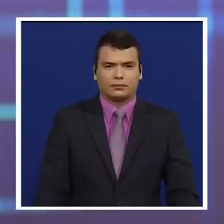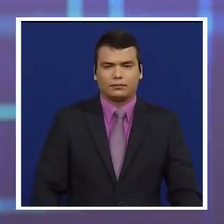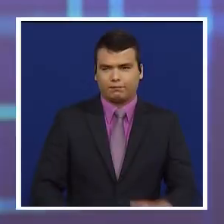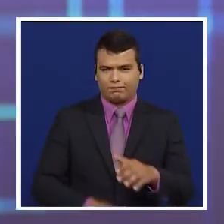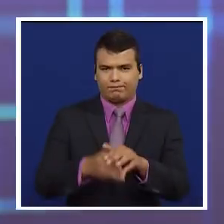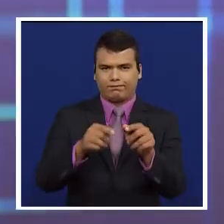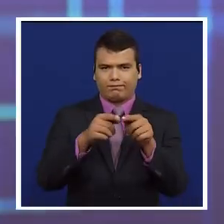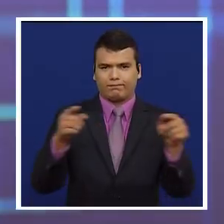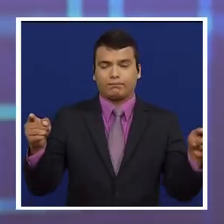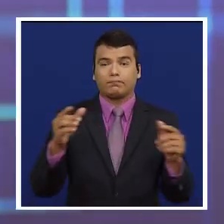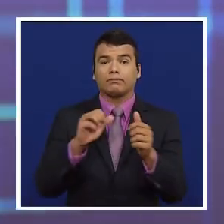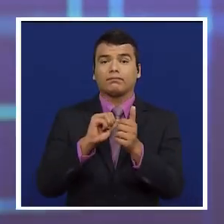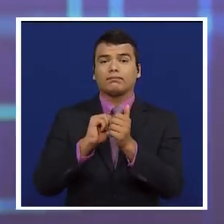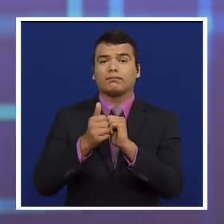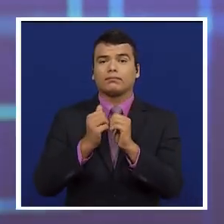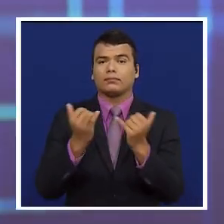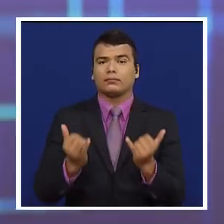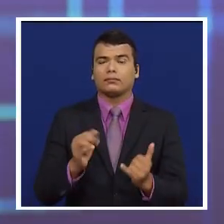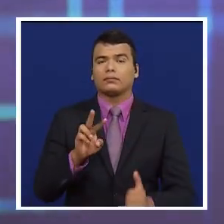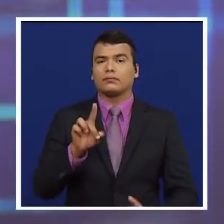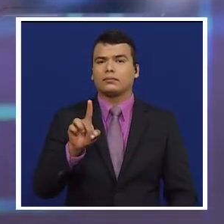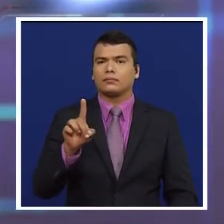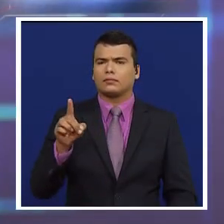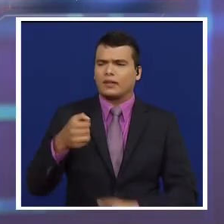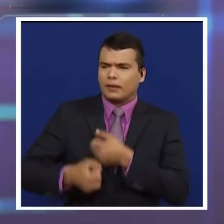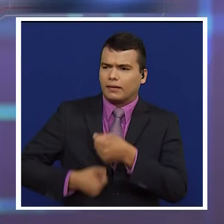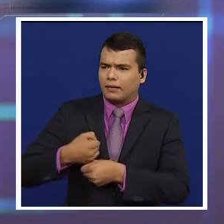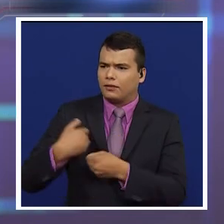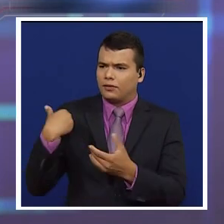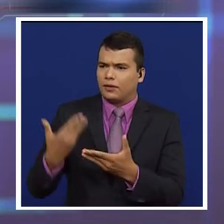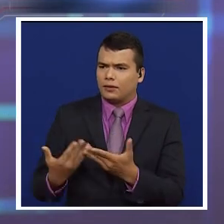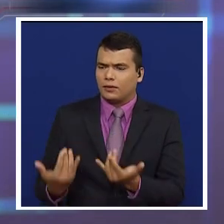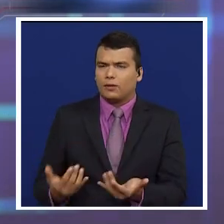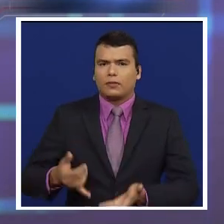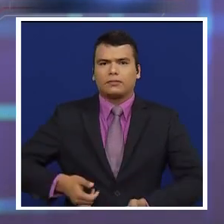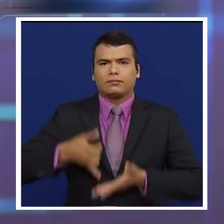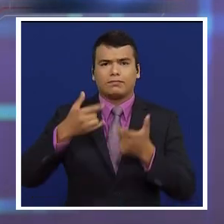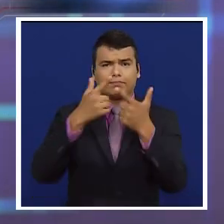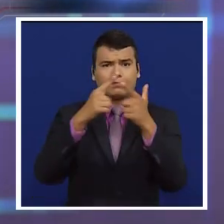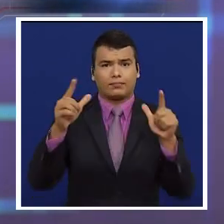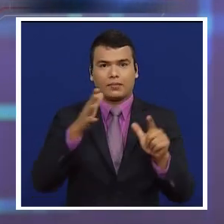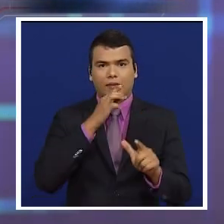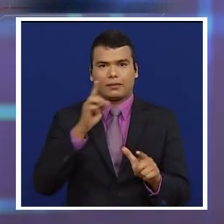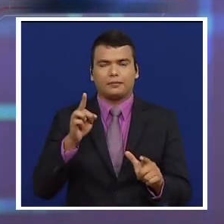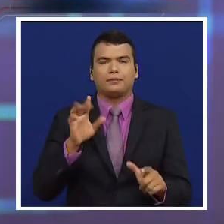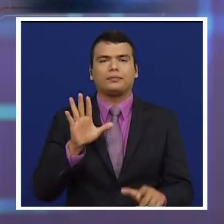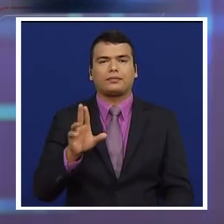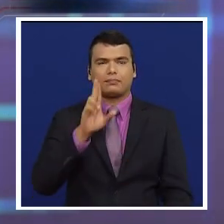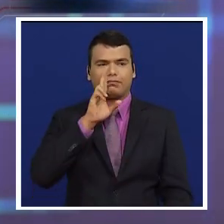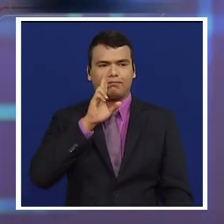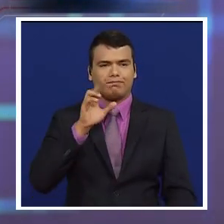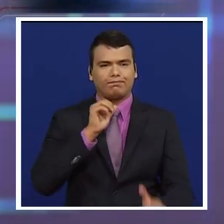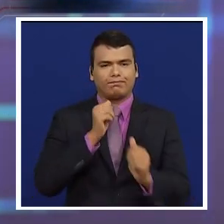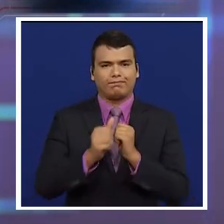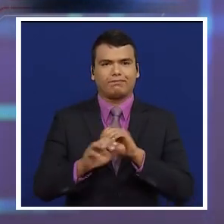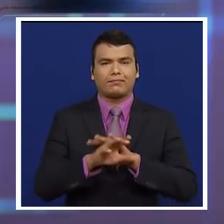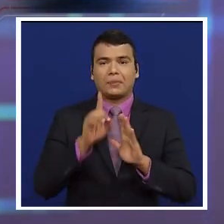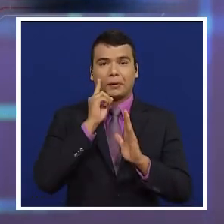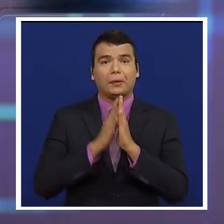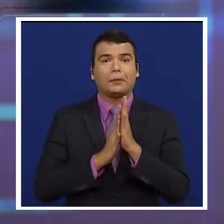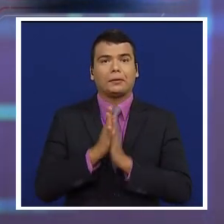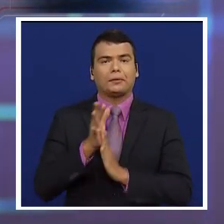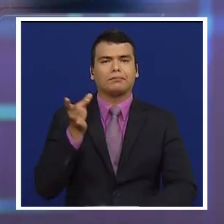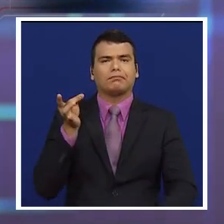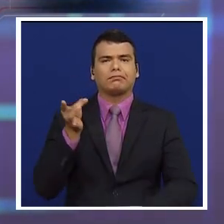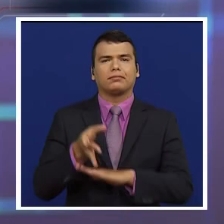regresamos con la información deportiva. Después de 21 años de no disputar una final de la Copa Libertadores, el Atlético Nacional logró este anhelo. Derrotó